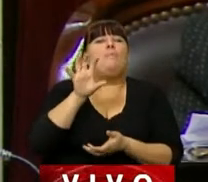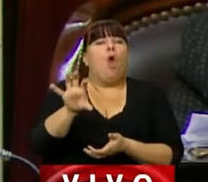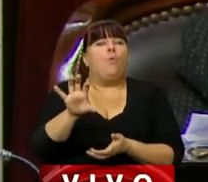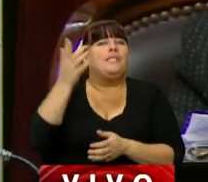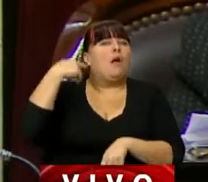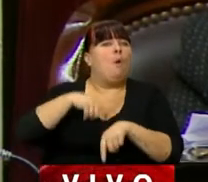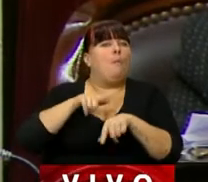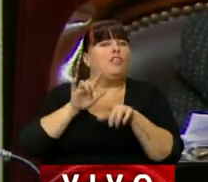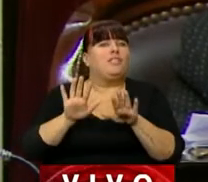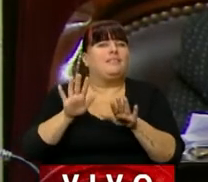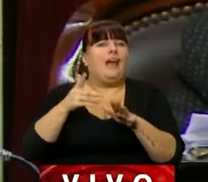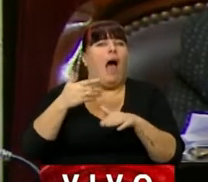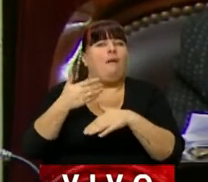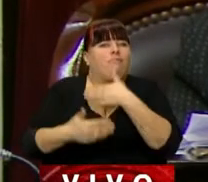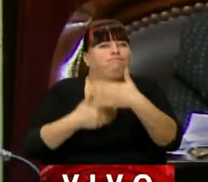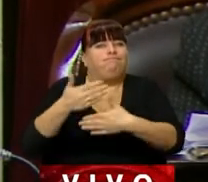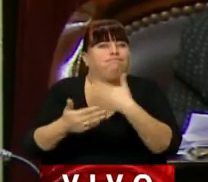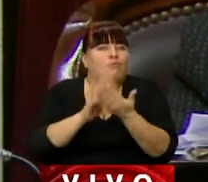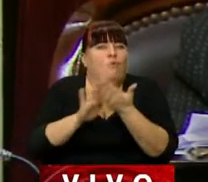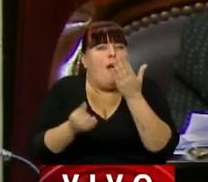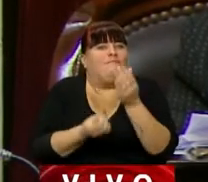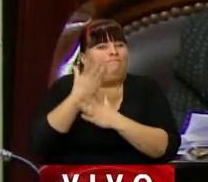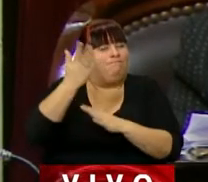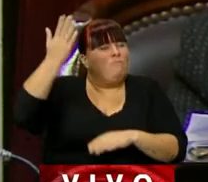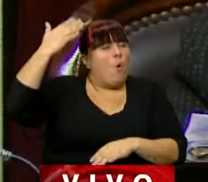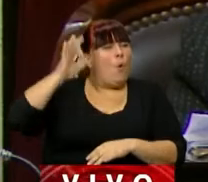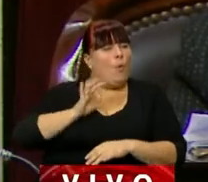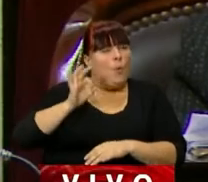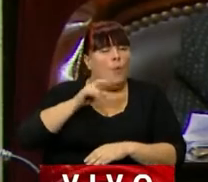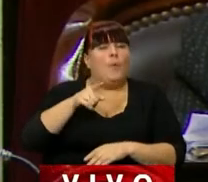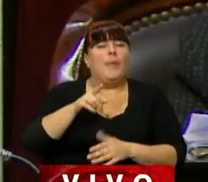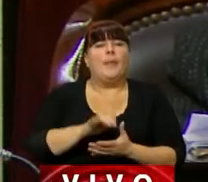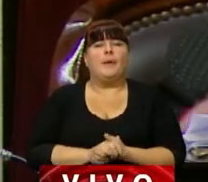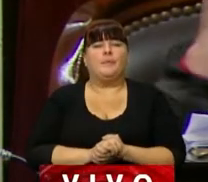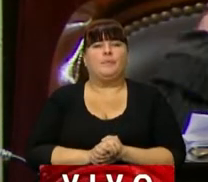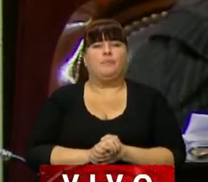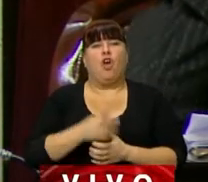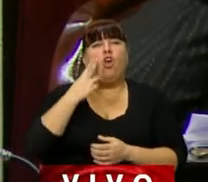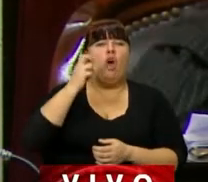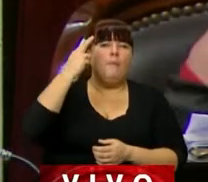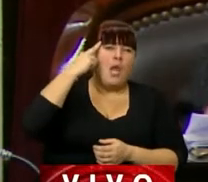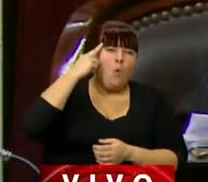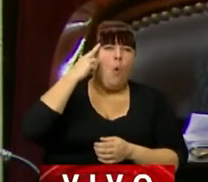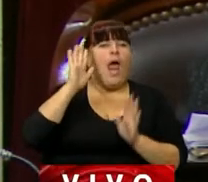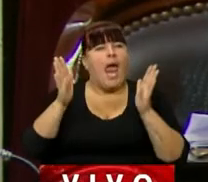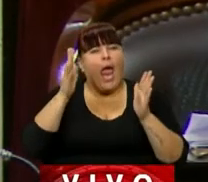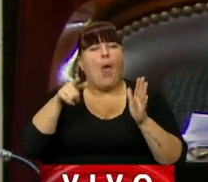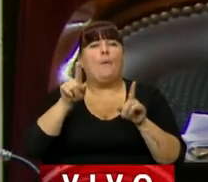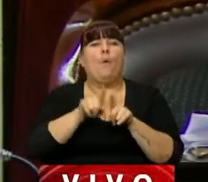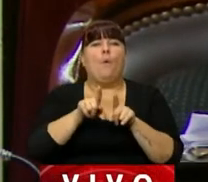provincia que estaba en pleno crecimiento. No nos olvidemos que en aquellos años, 2009, 2010, había